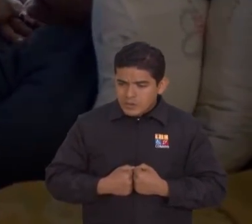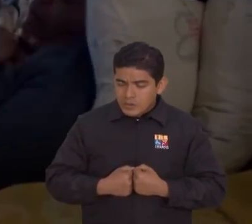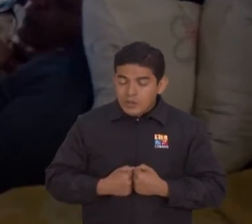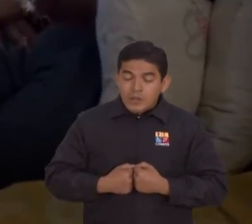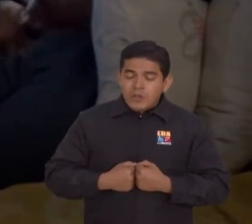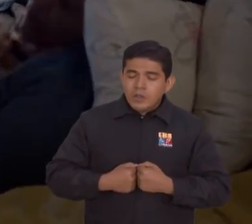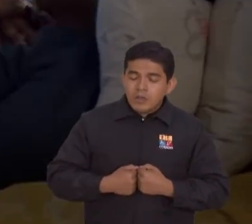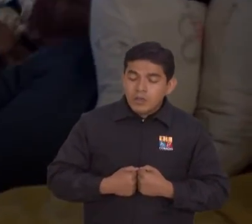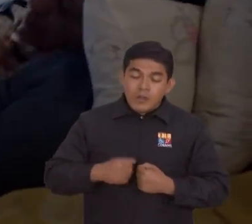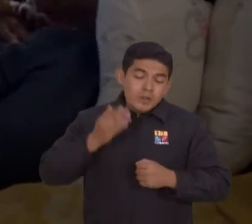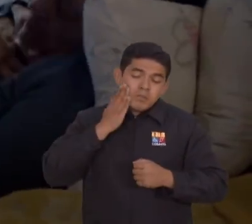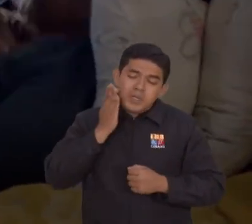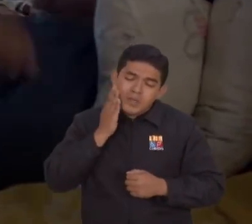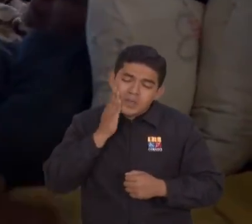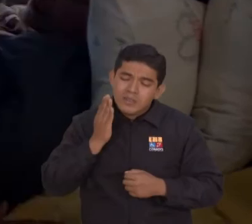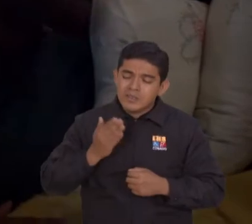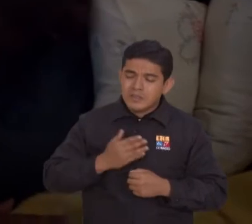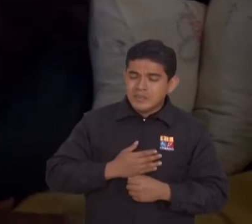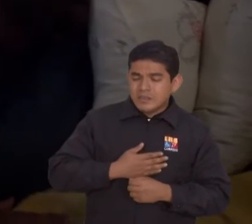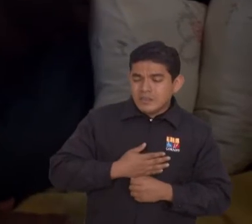Mamá.